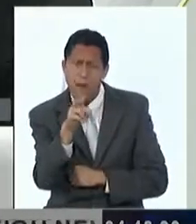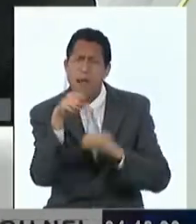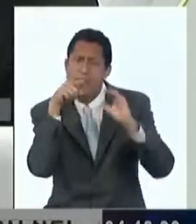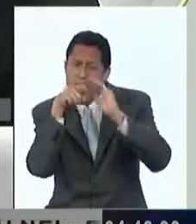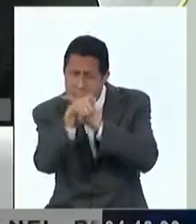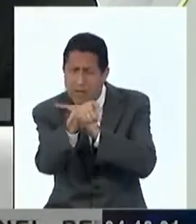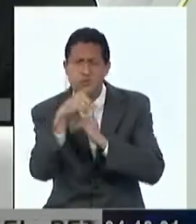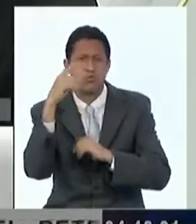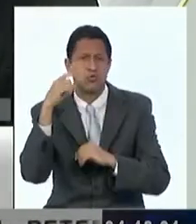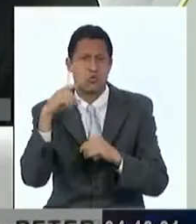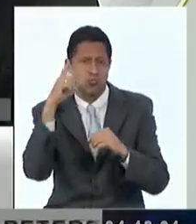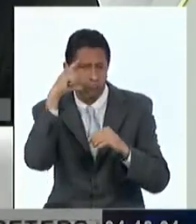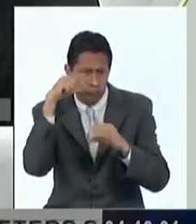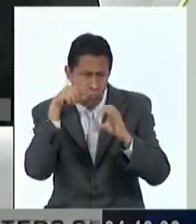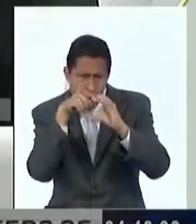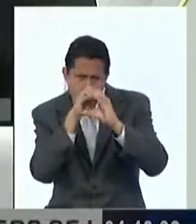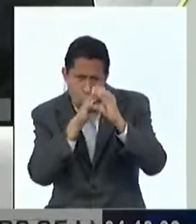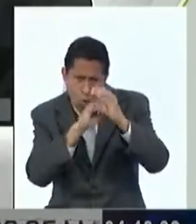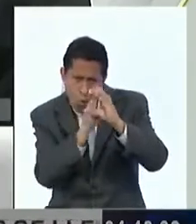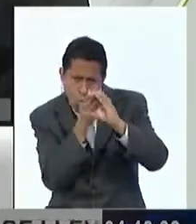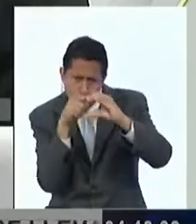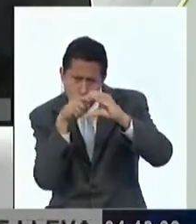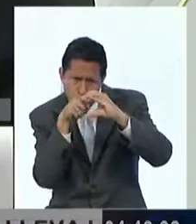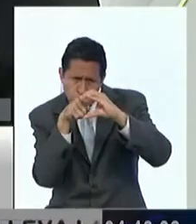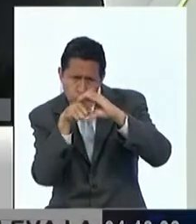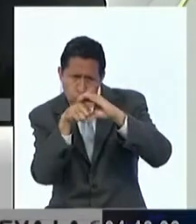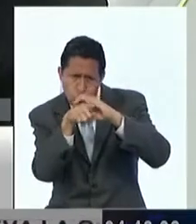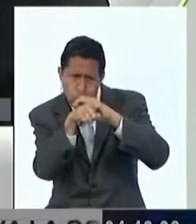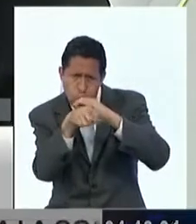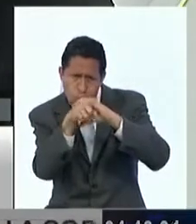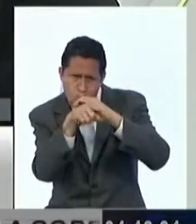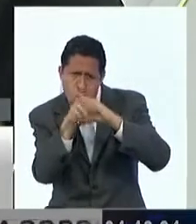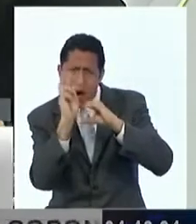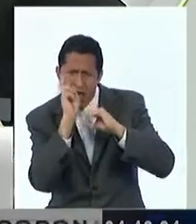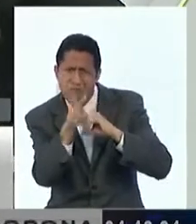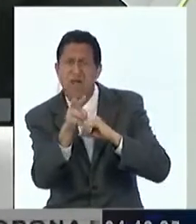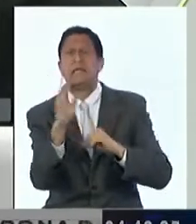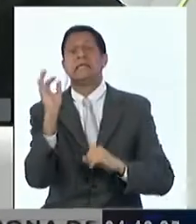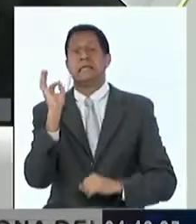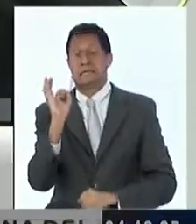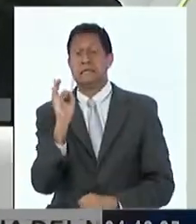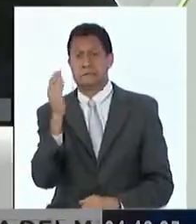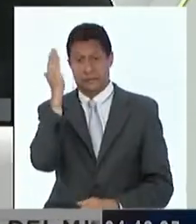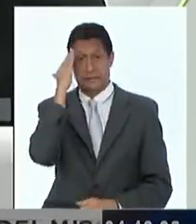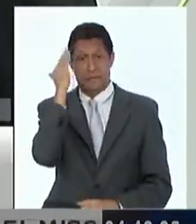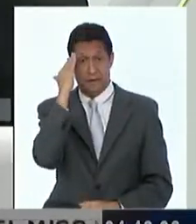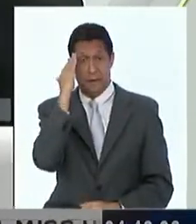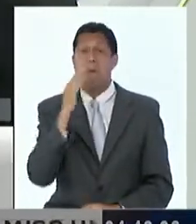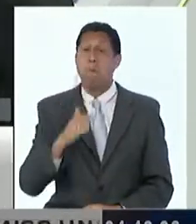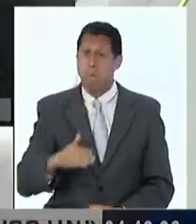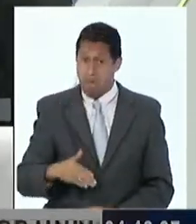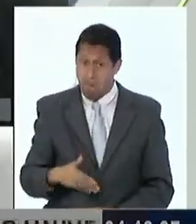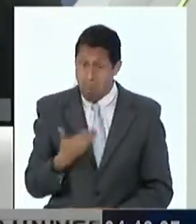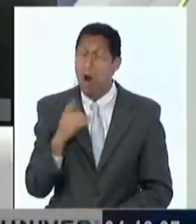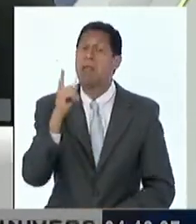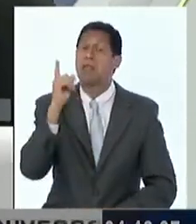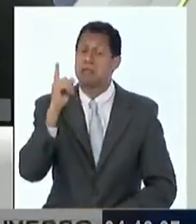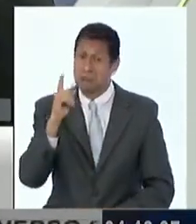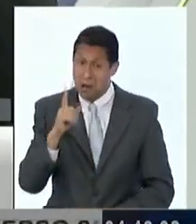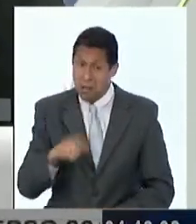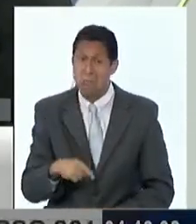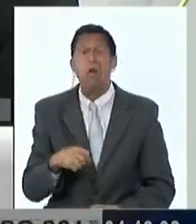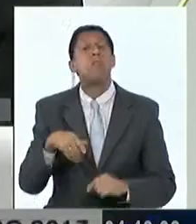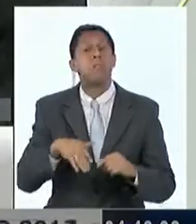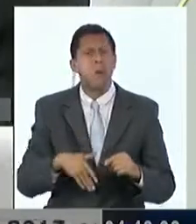de la cavidad endometrial es una herramienta que además de ser diagnóstica puede ser puede llegar a ser